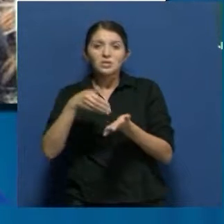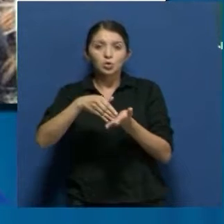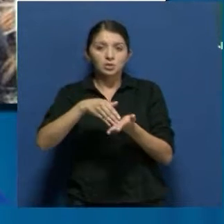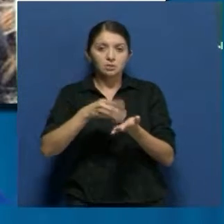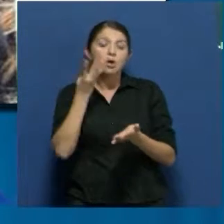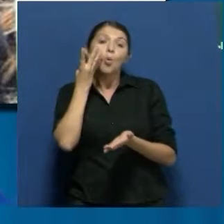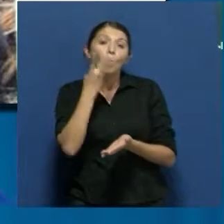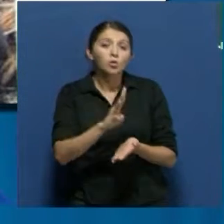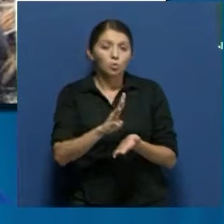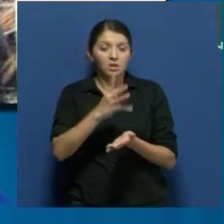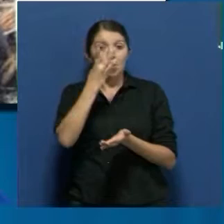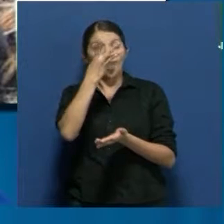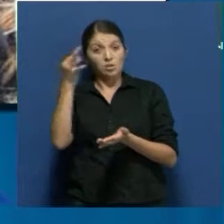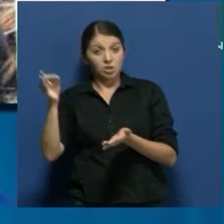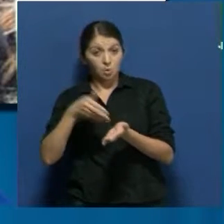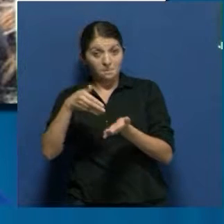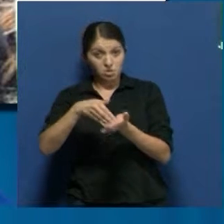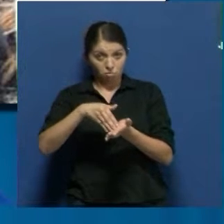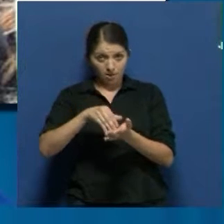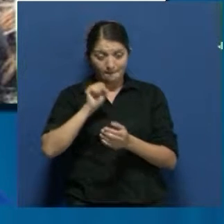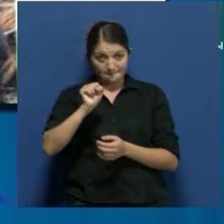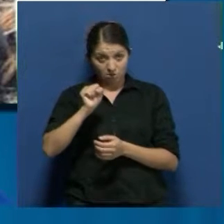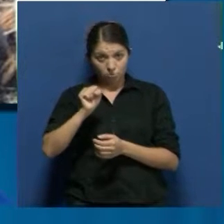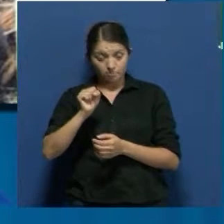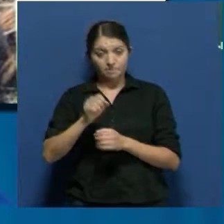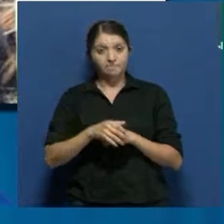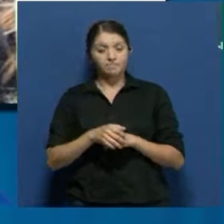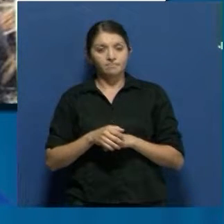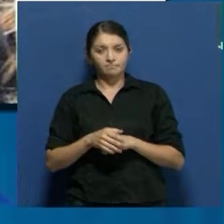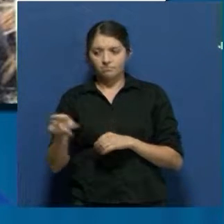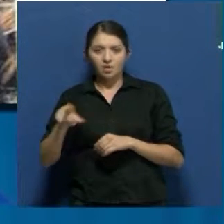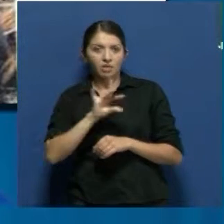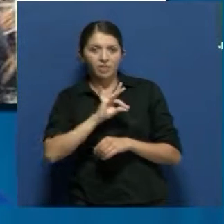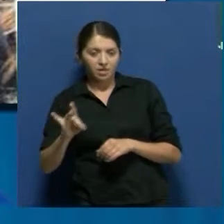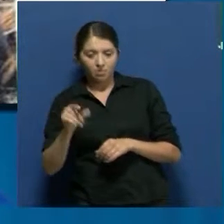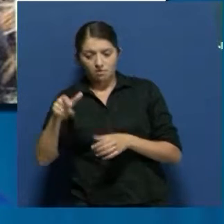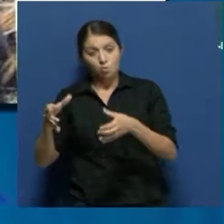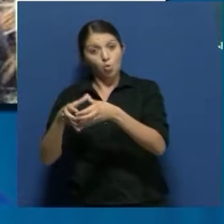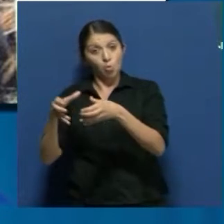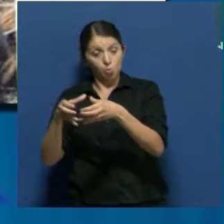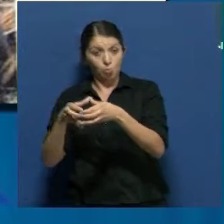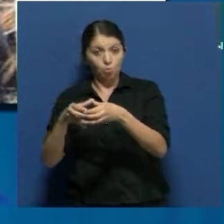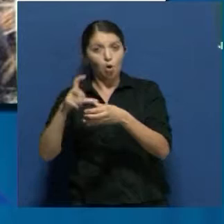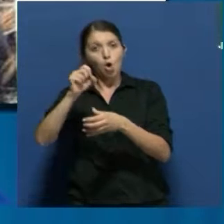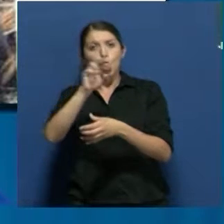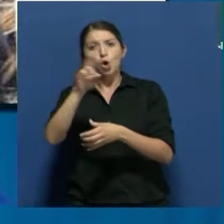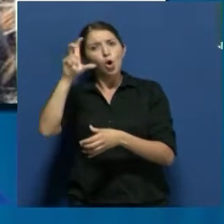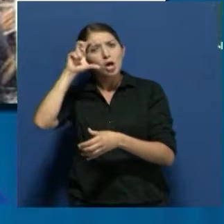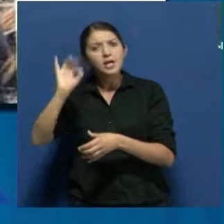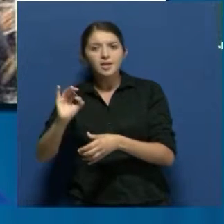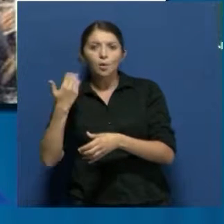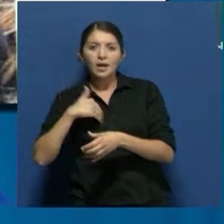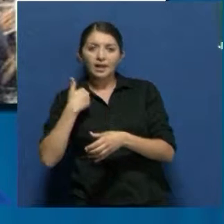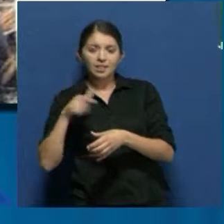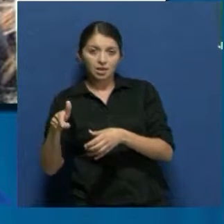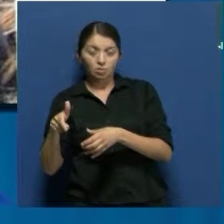es el monto en que habría aceptado el Correo Argentino a través de SOCMA esa deuda con el